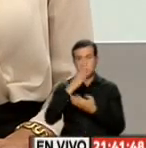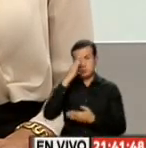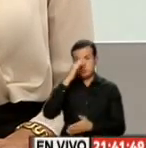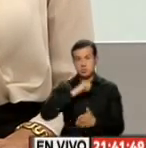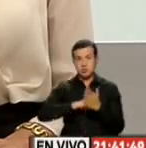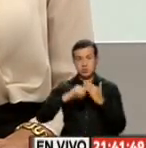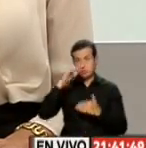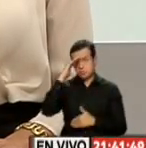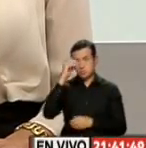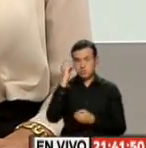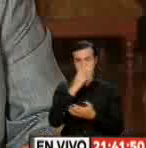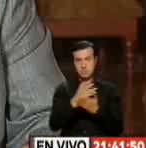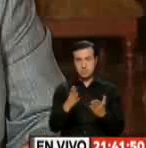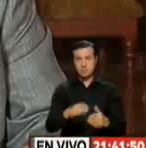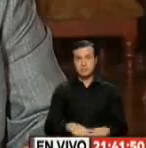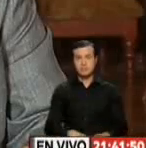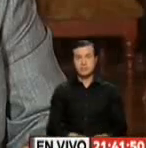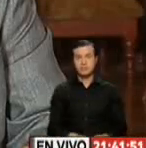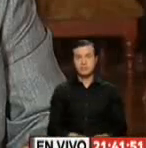Mauro Toscanini.